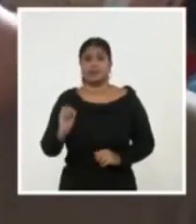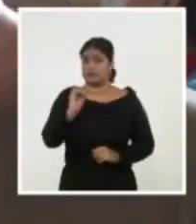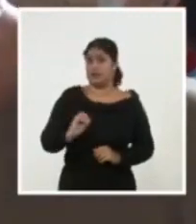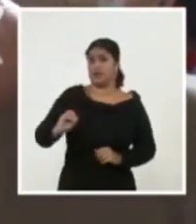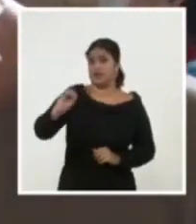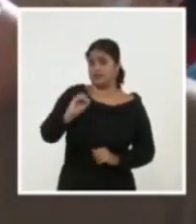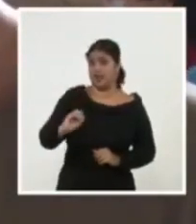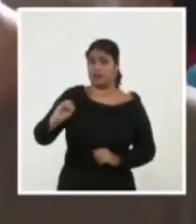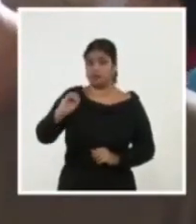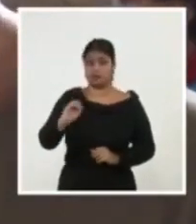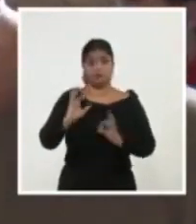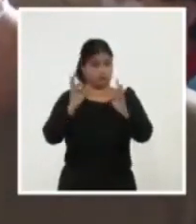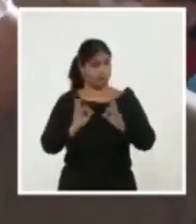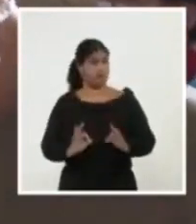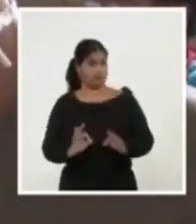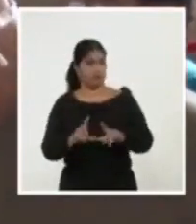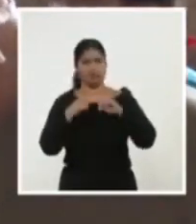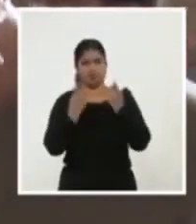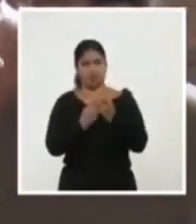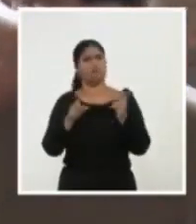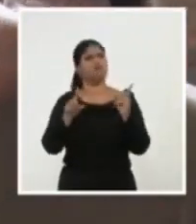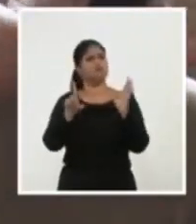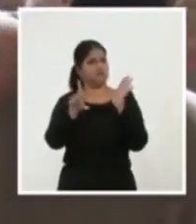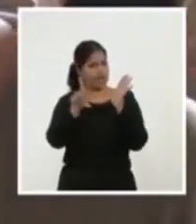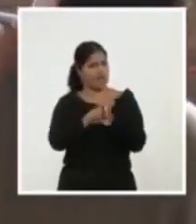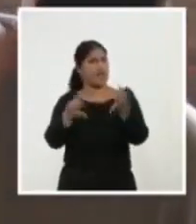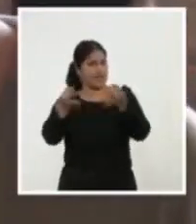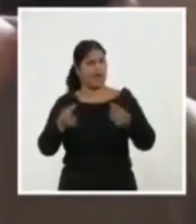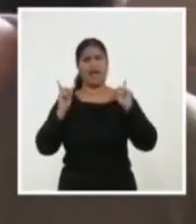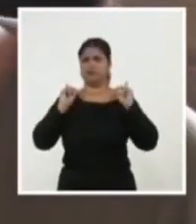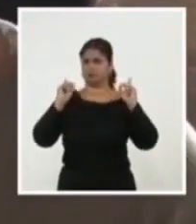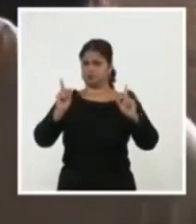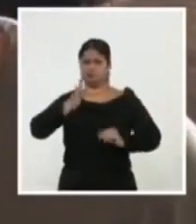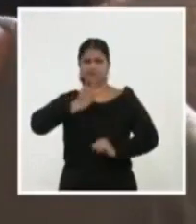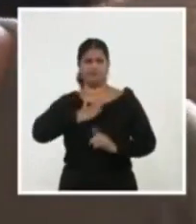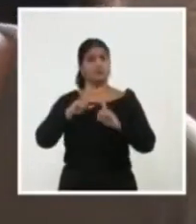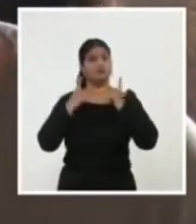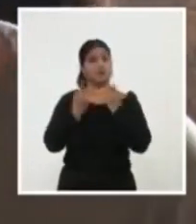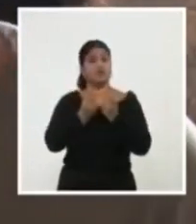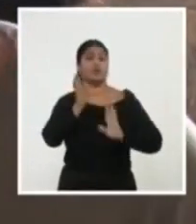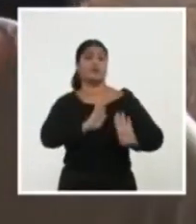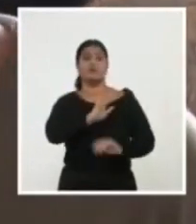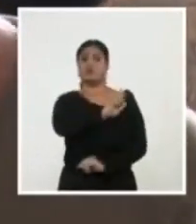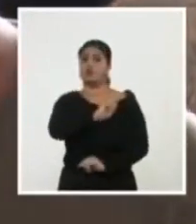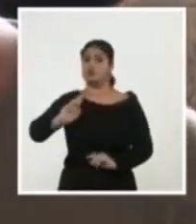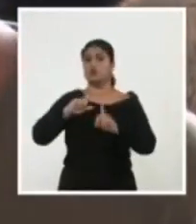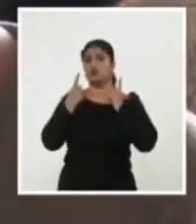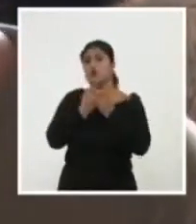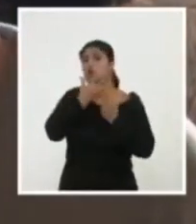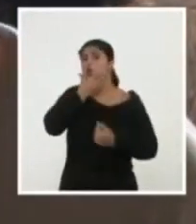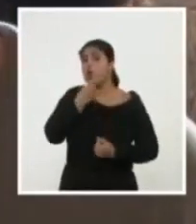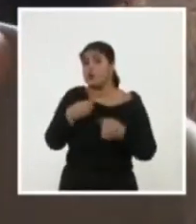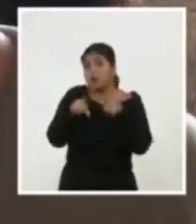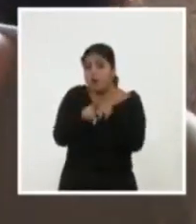con el respaldo de las autoridades, pero ha sido una iniciativa gestada por los jóvenes con sus propios recursos, con sus propias capacidades. Y eso